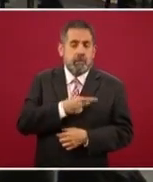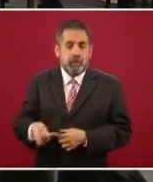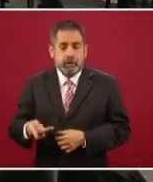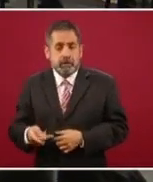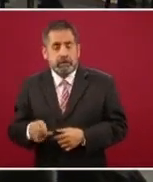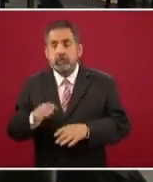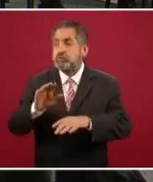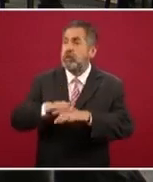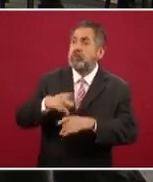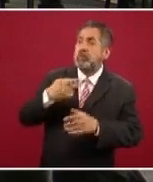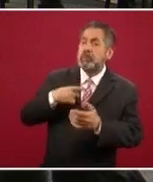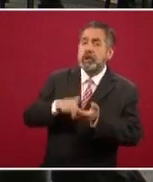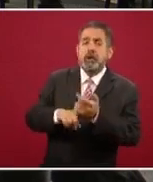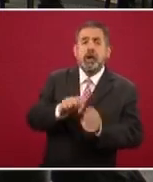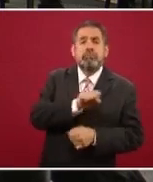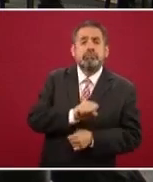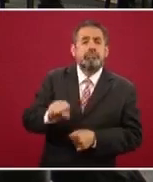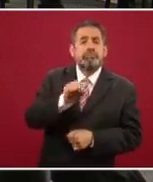Sí,